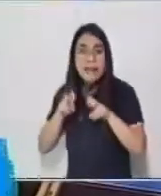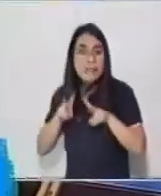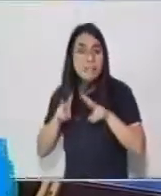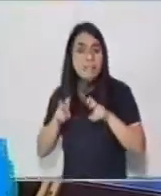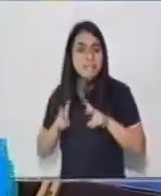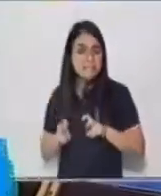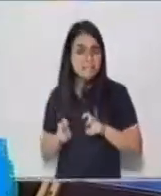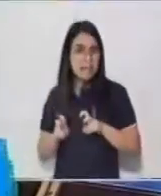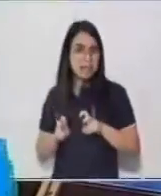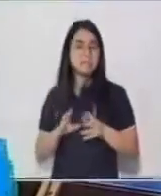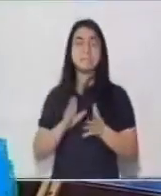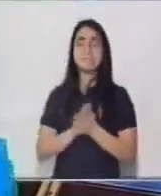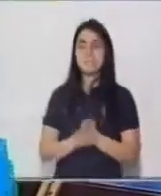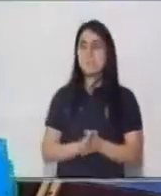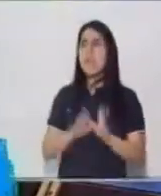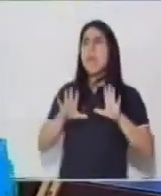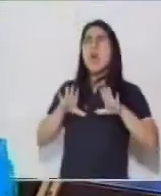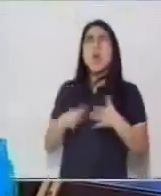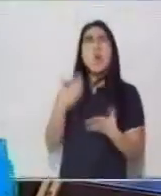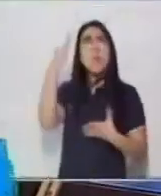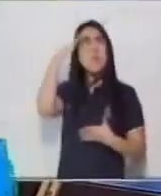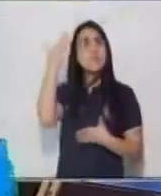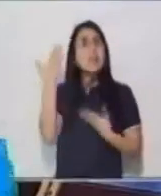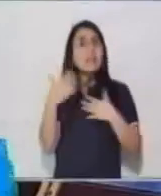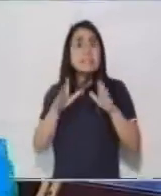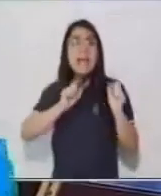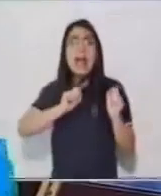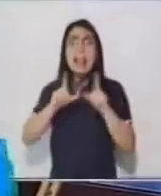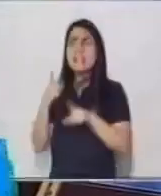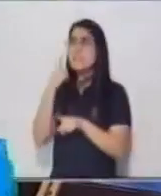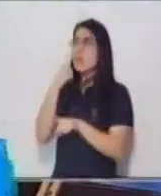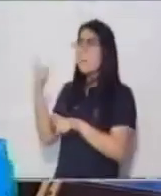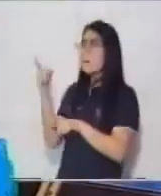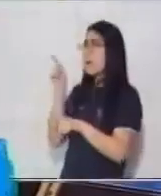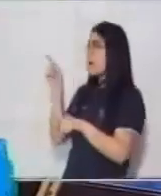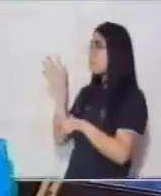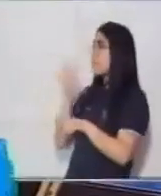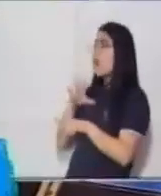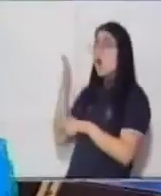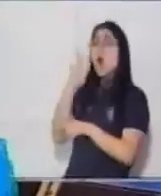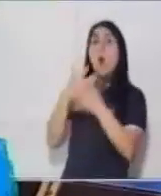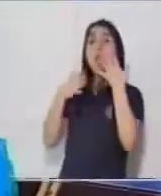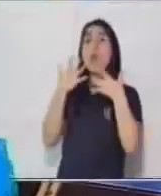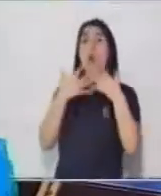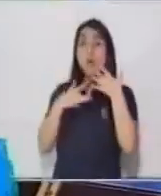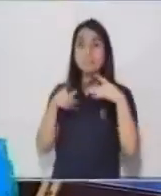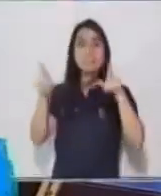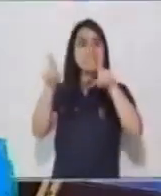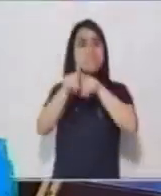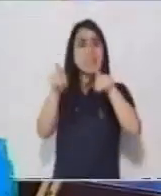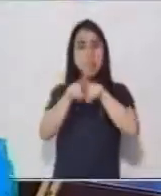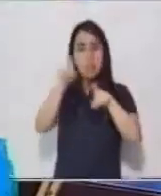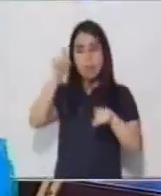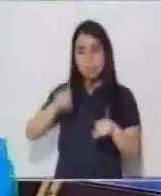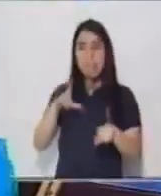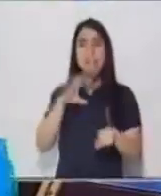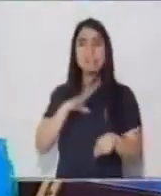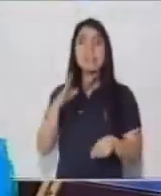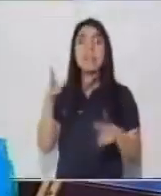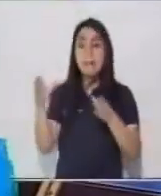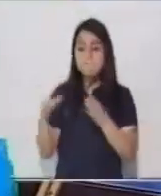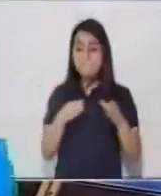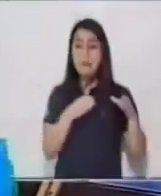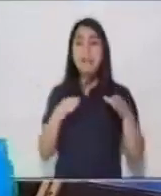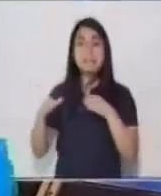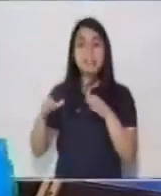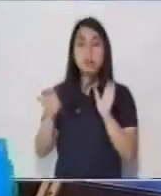va a tener este color que tengo acá, en esta muestra, en este moldecito, va a tener este color.